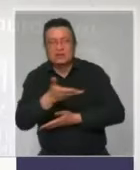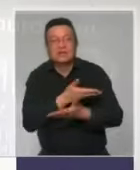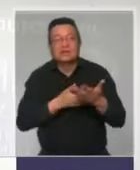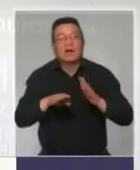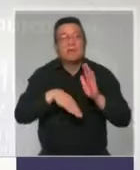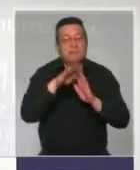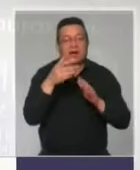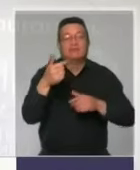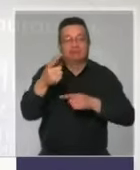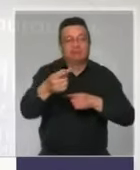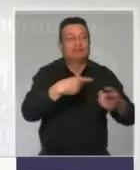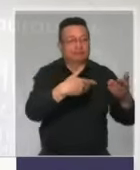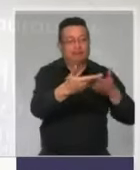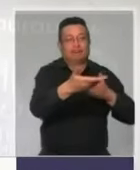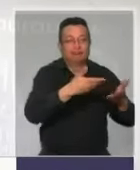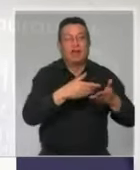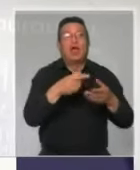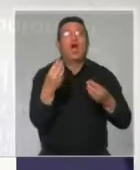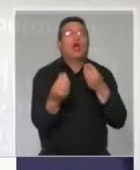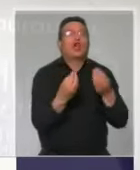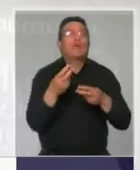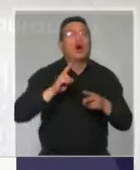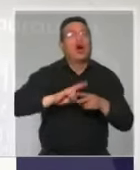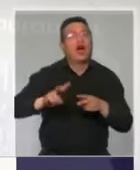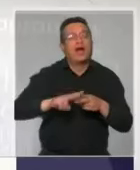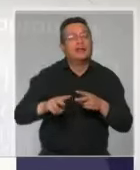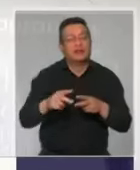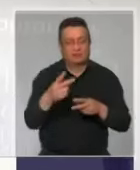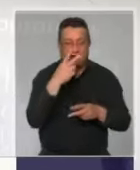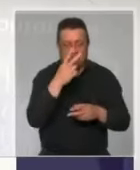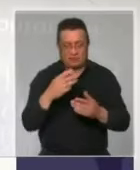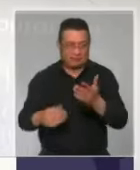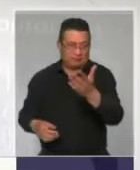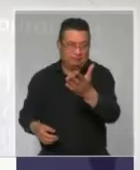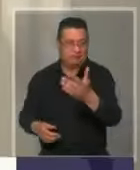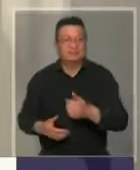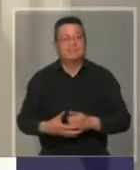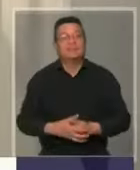los colaboradores. ¿Quieres saber cómo lo hizo Jungle Pro? Aquí está.